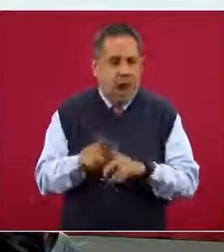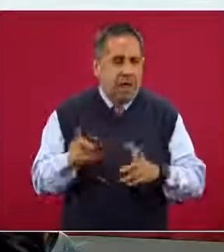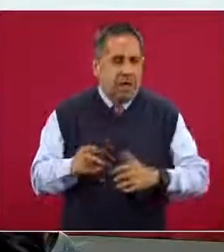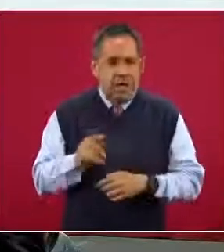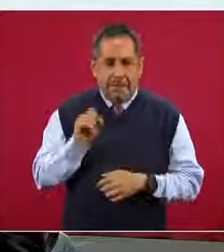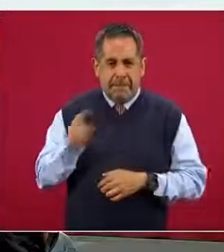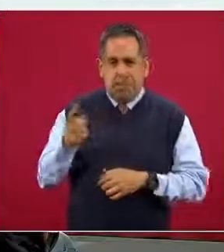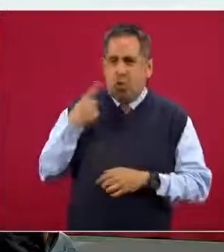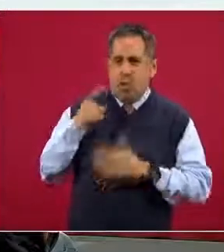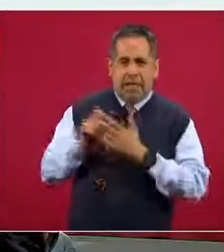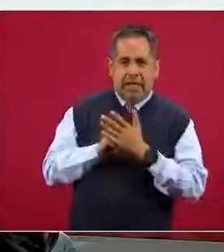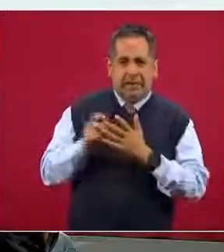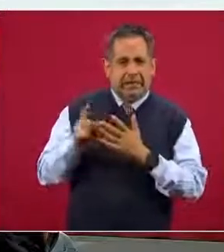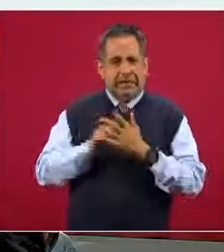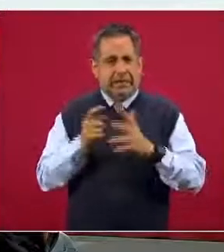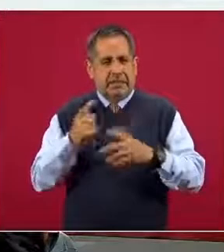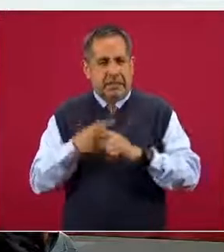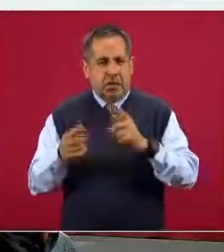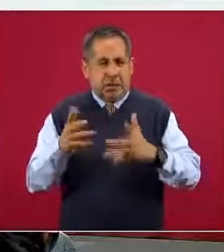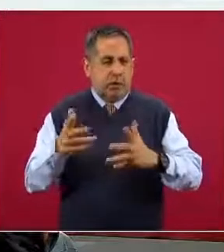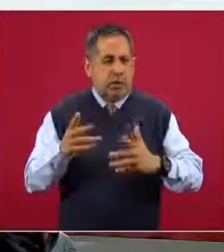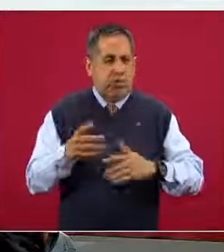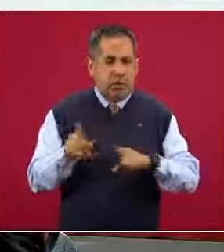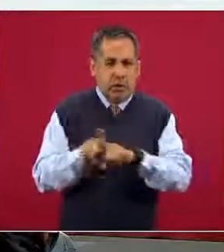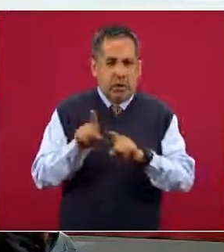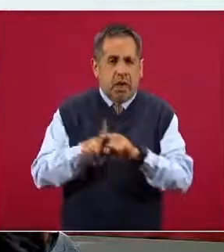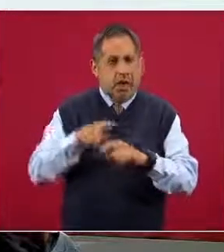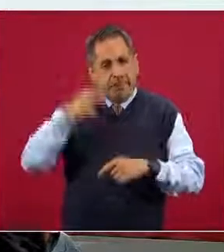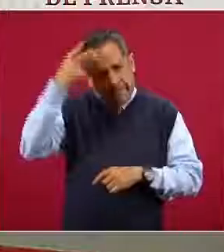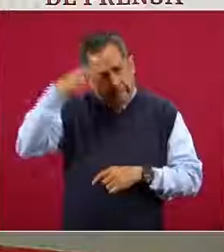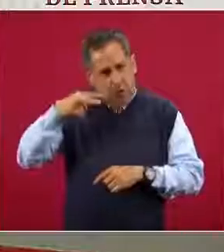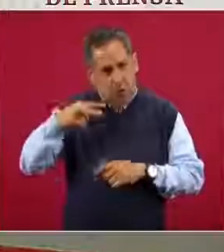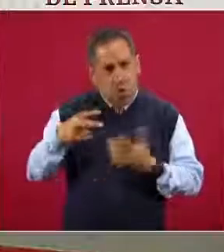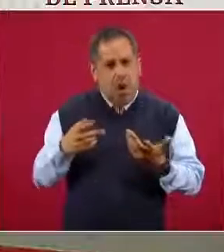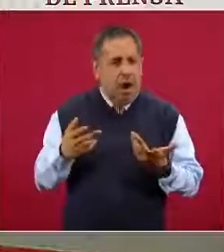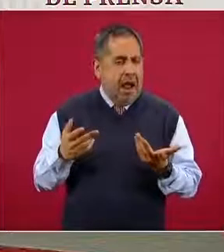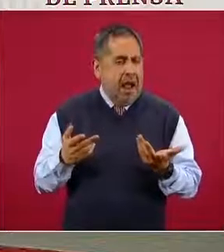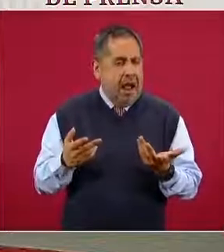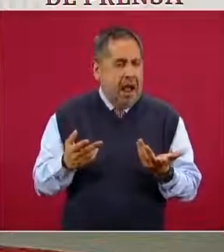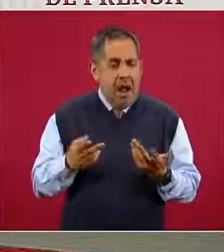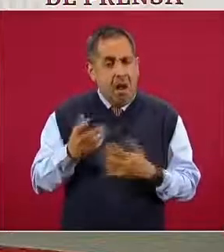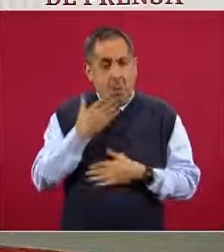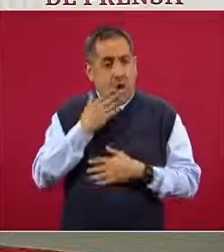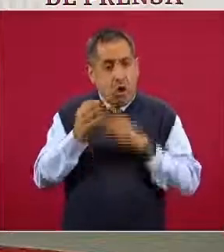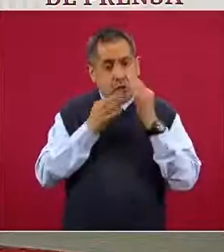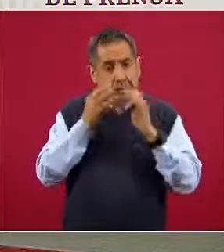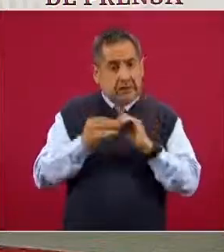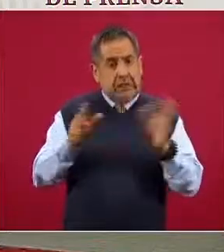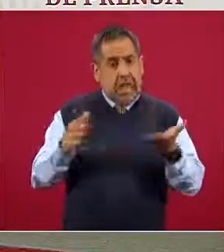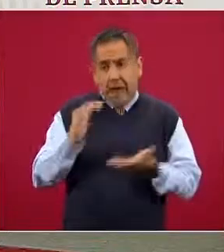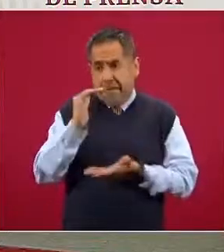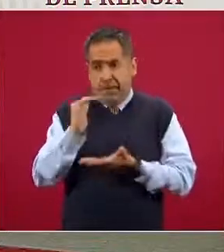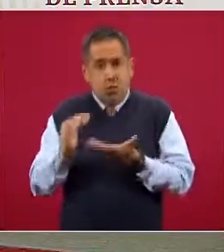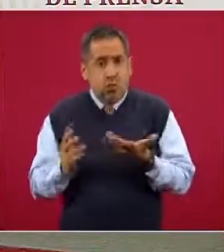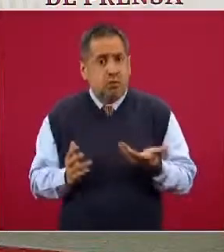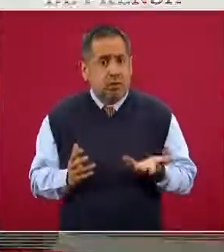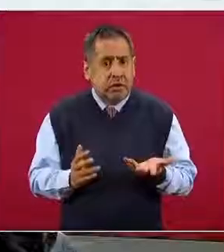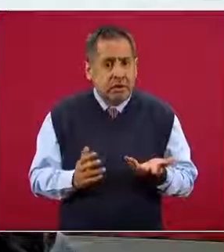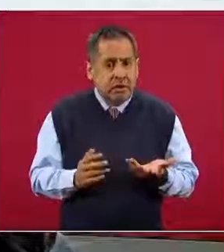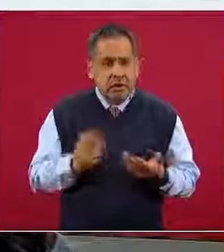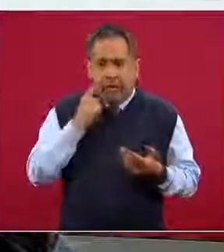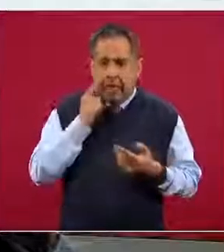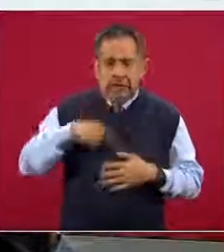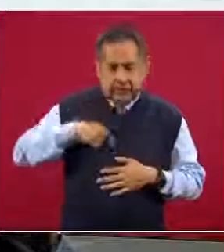mes y medio de lo que va de la epidemia en México, y bueno, eso es una buena noticia para